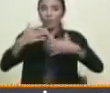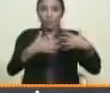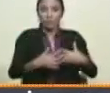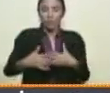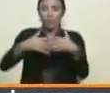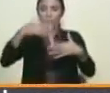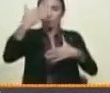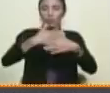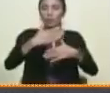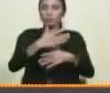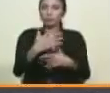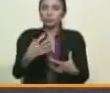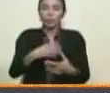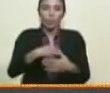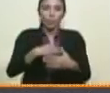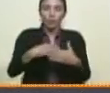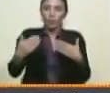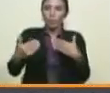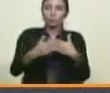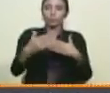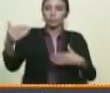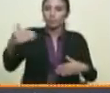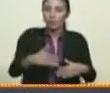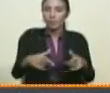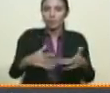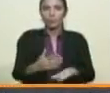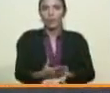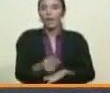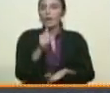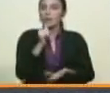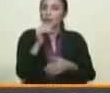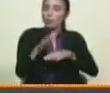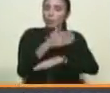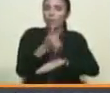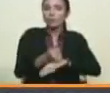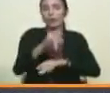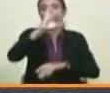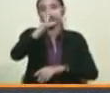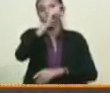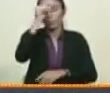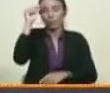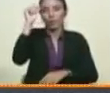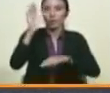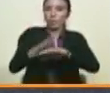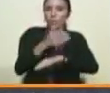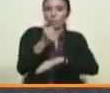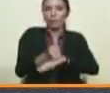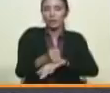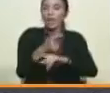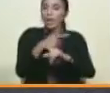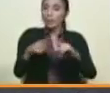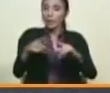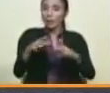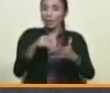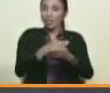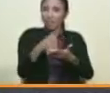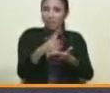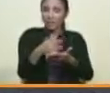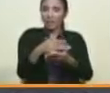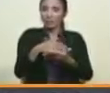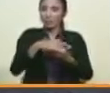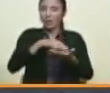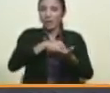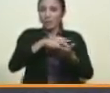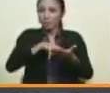eeuu solicitados por el señor julio borges y la oposición contra venezuela pero no nos pudieron detener todo este equipo que ustedes ven